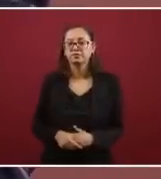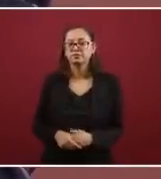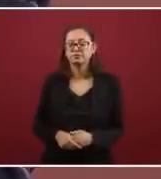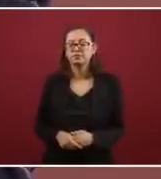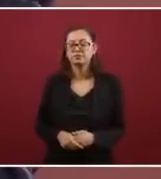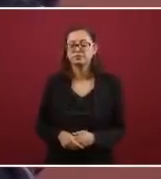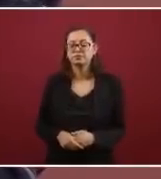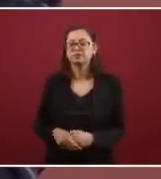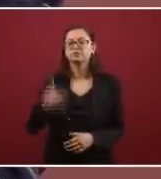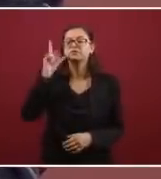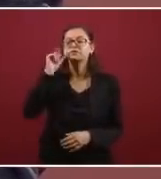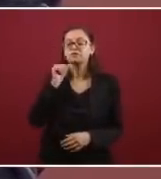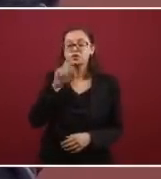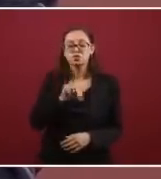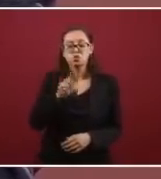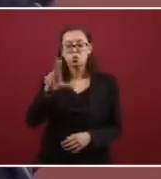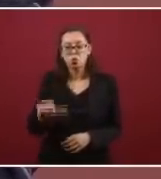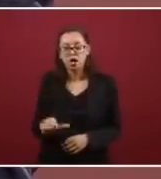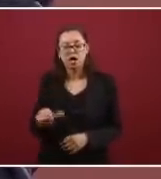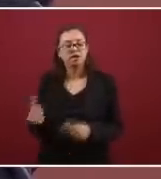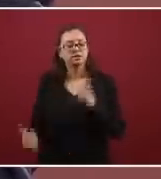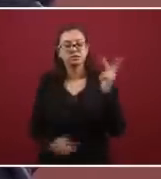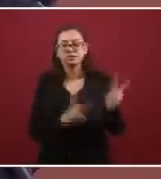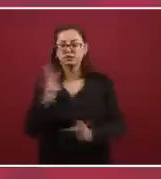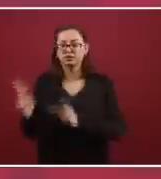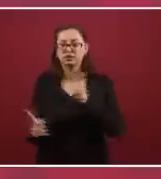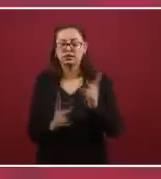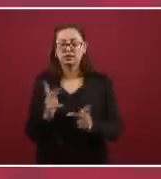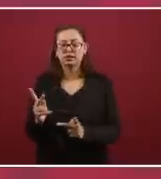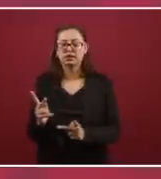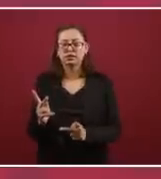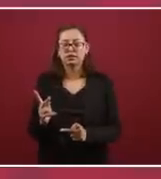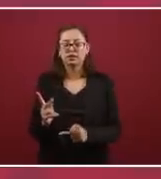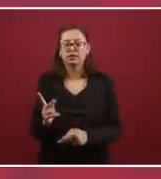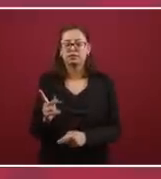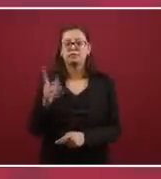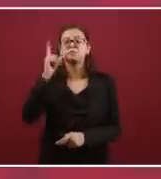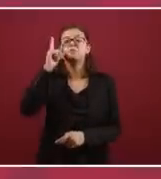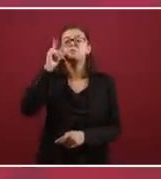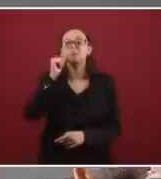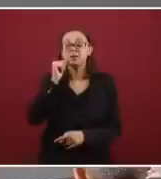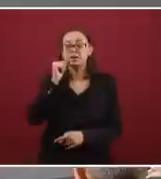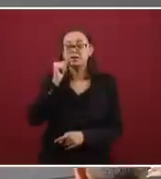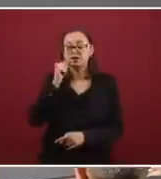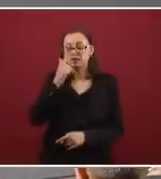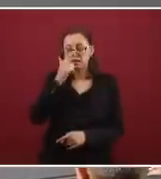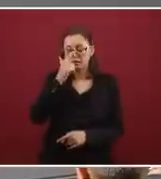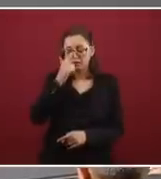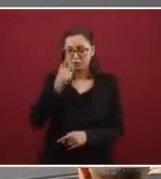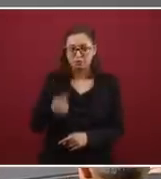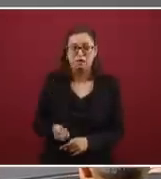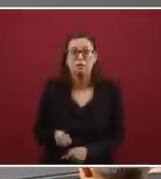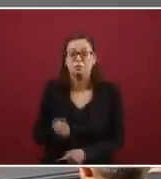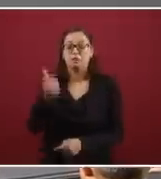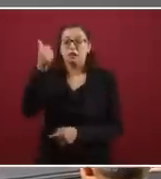los que nunca han preguntado van a preguntar, eso sí, que no vengan mañana, o